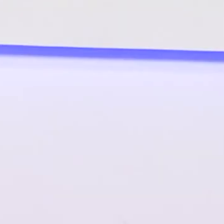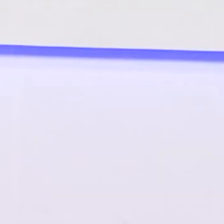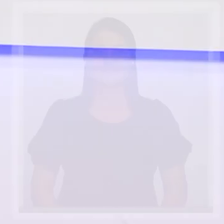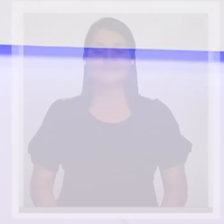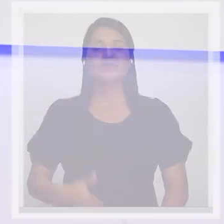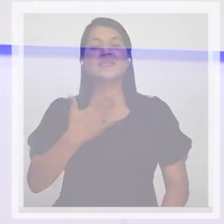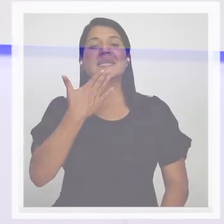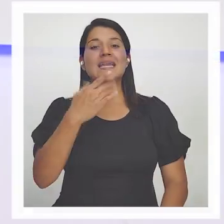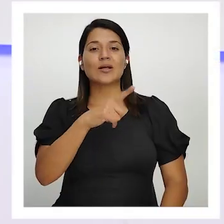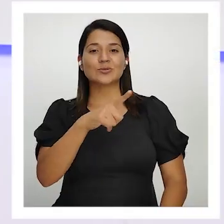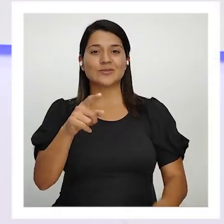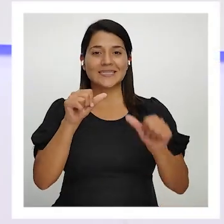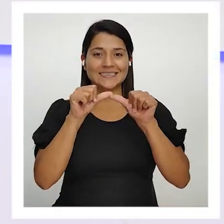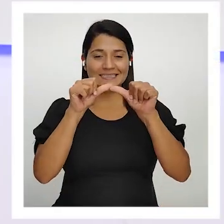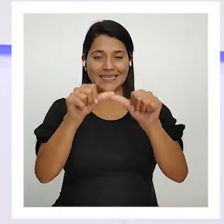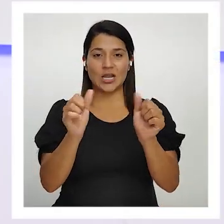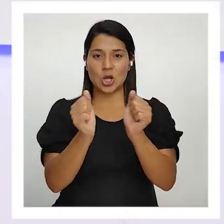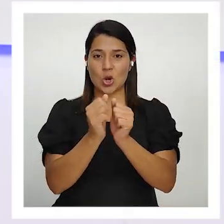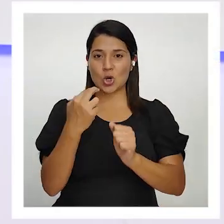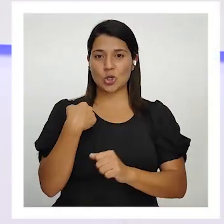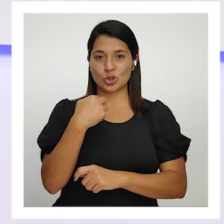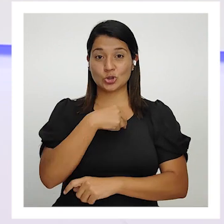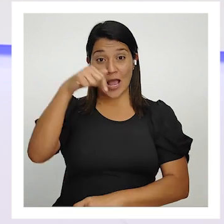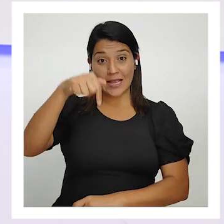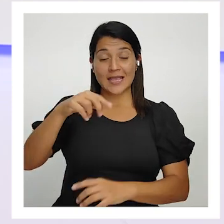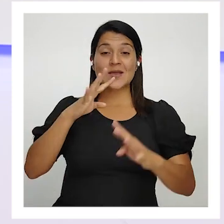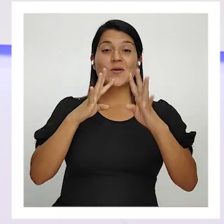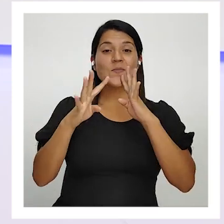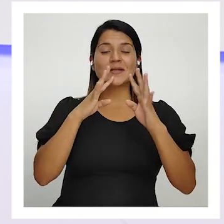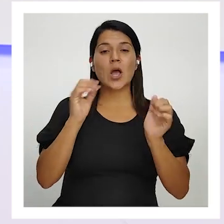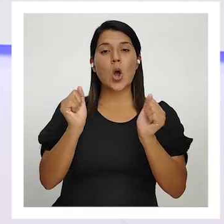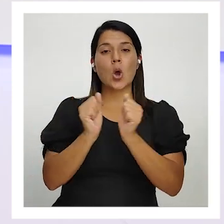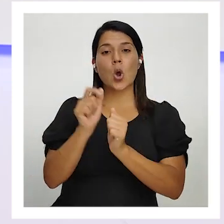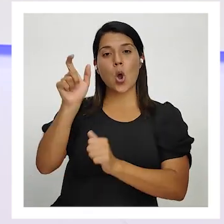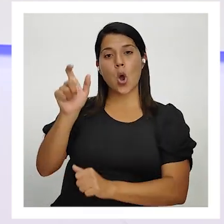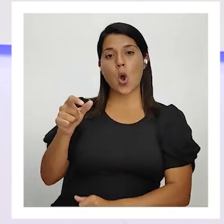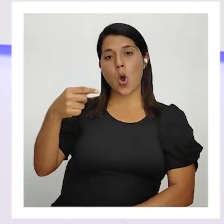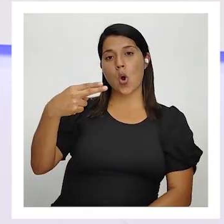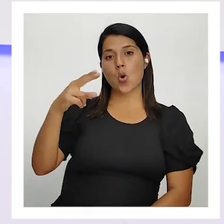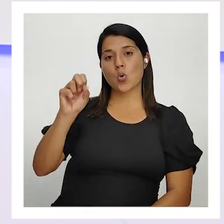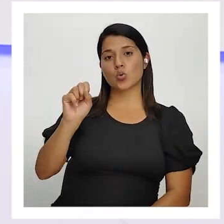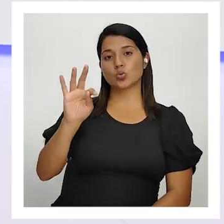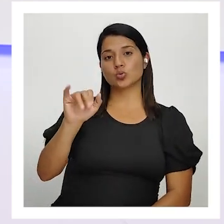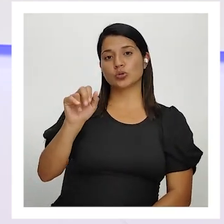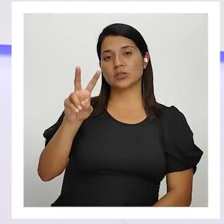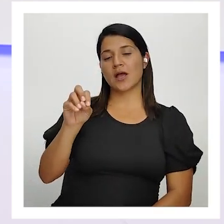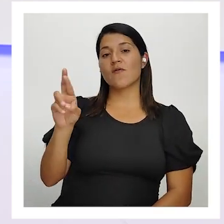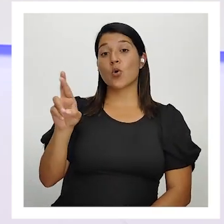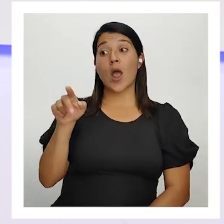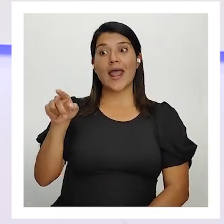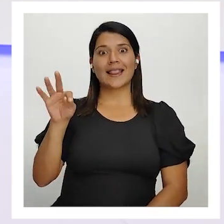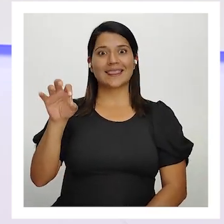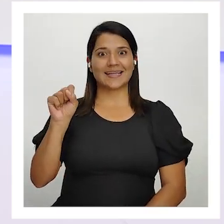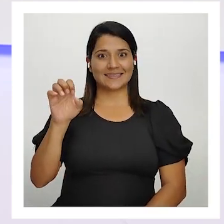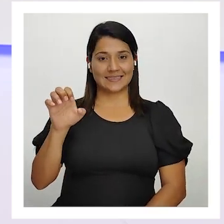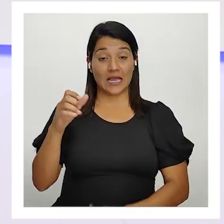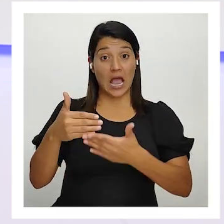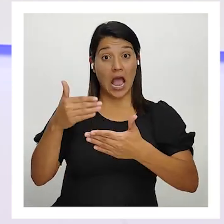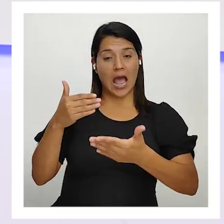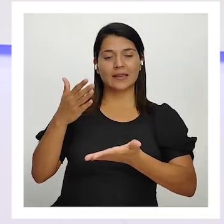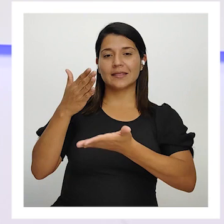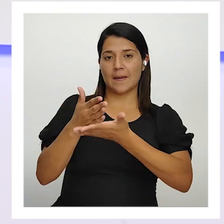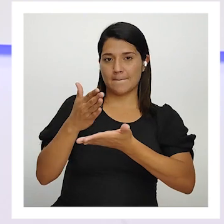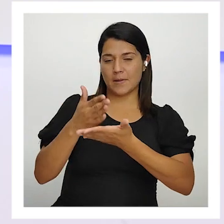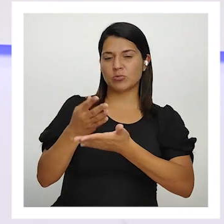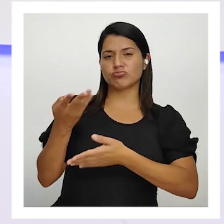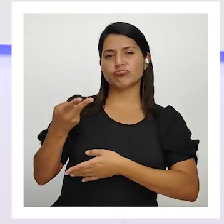Gracias por continuar con nosotros acá conversando hoy con don Gustavo Román del Tribunal Supremo de Elecciones. Y antes de la pausa, precisamente hablábamos